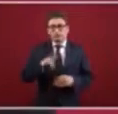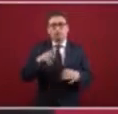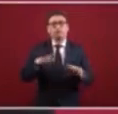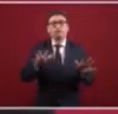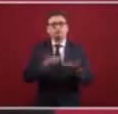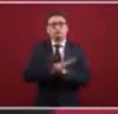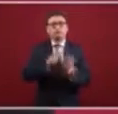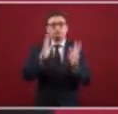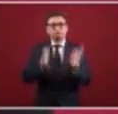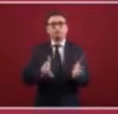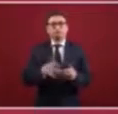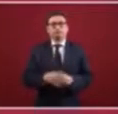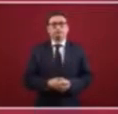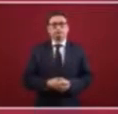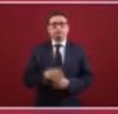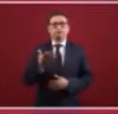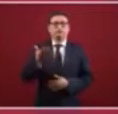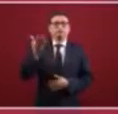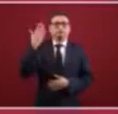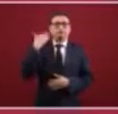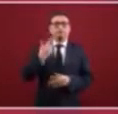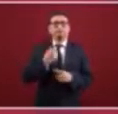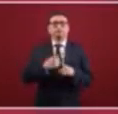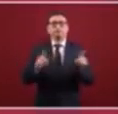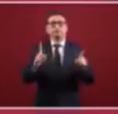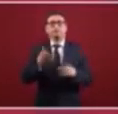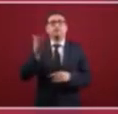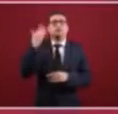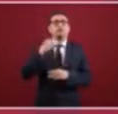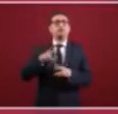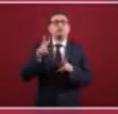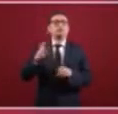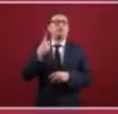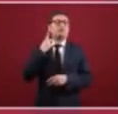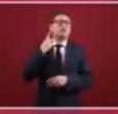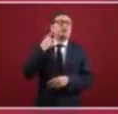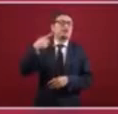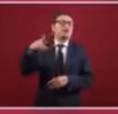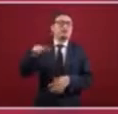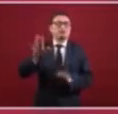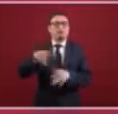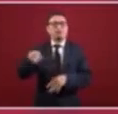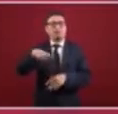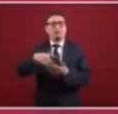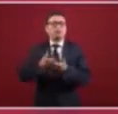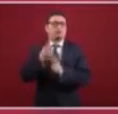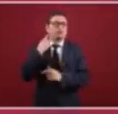esto. Antes bueno, se llegaba a decir, la política es asunto de los políticos.